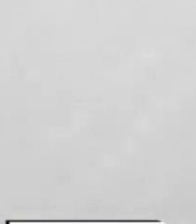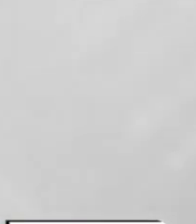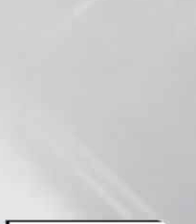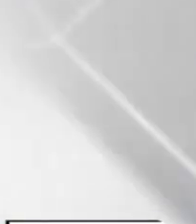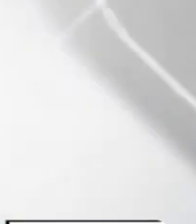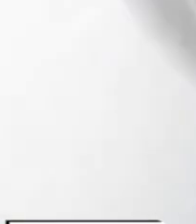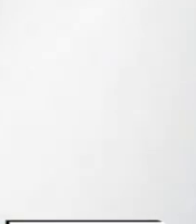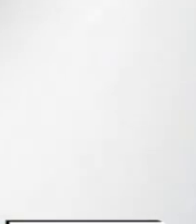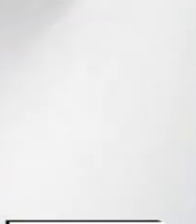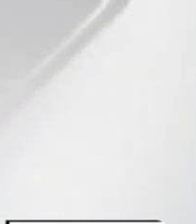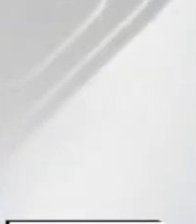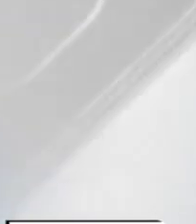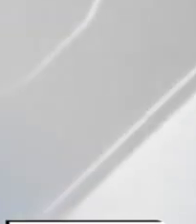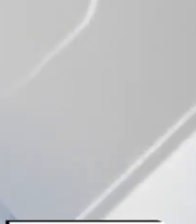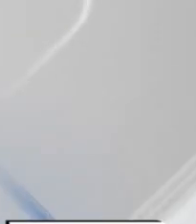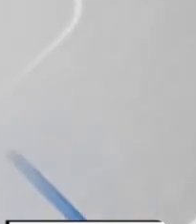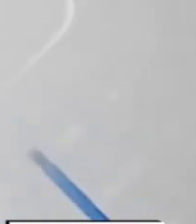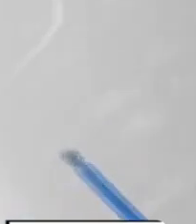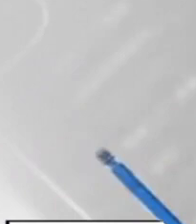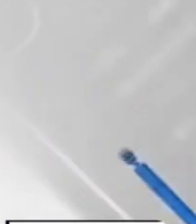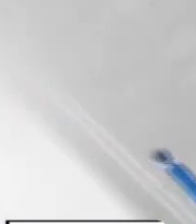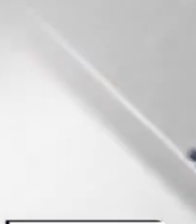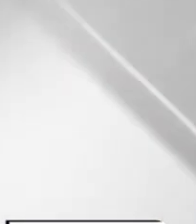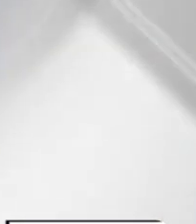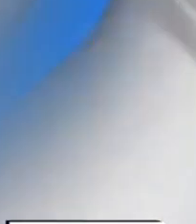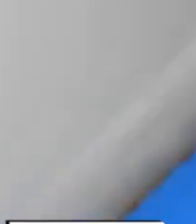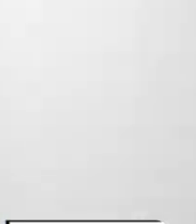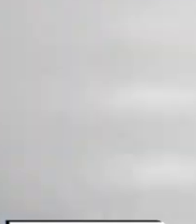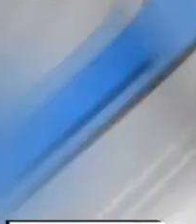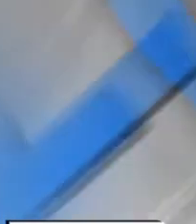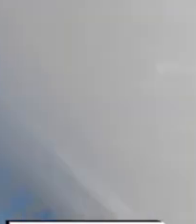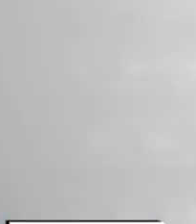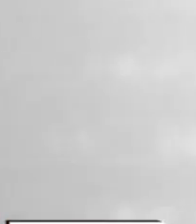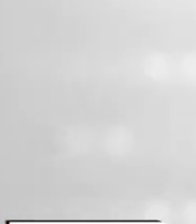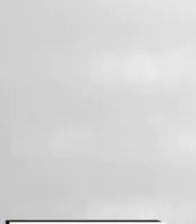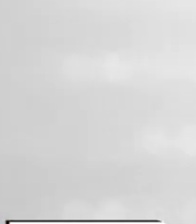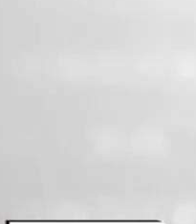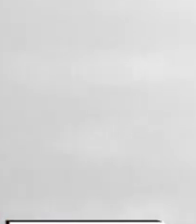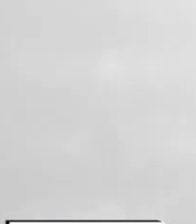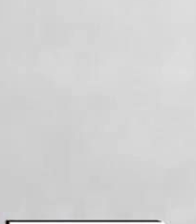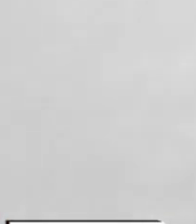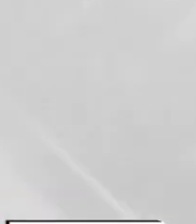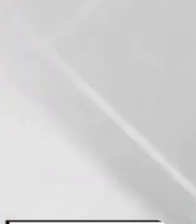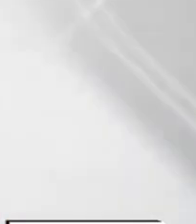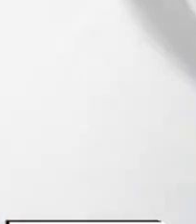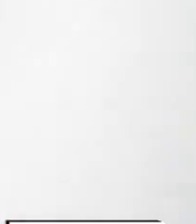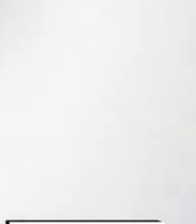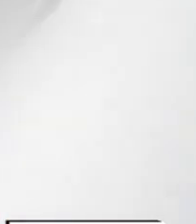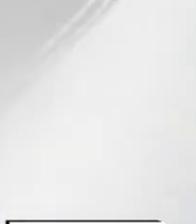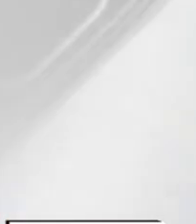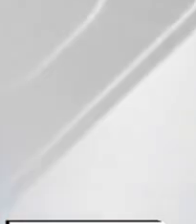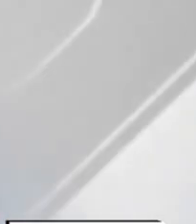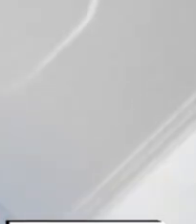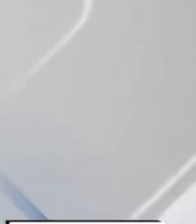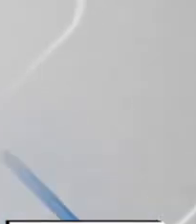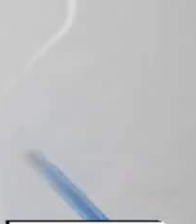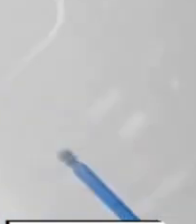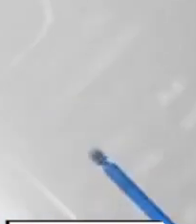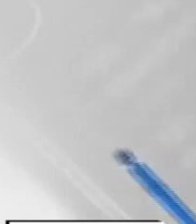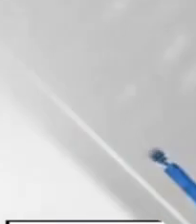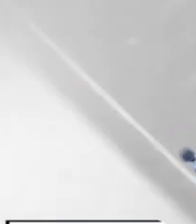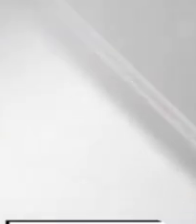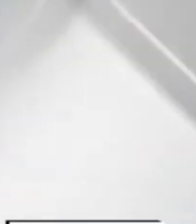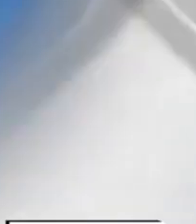pesos. El precio internacional del café bajó. Hoy se cotiza en $1.54 la libra. El euro